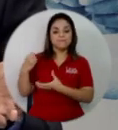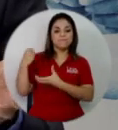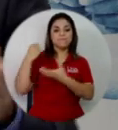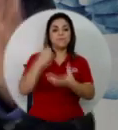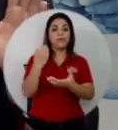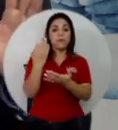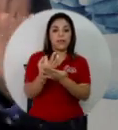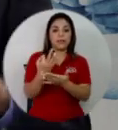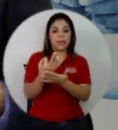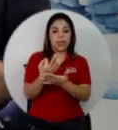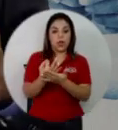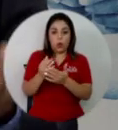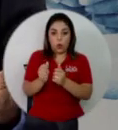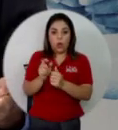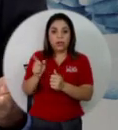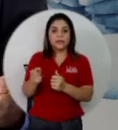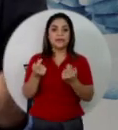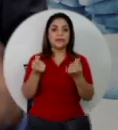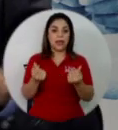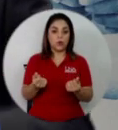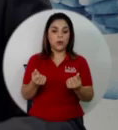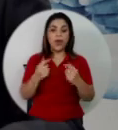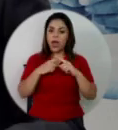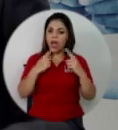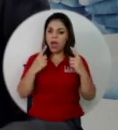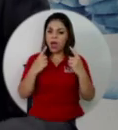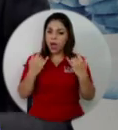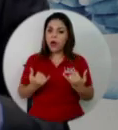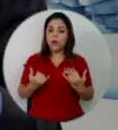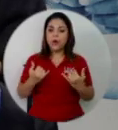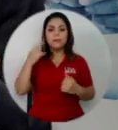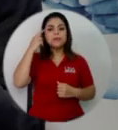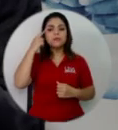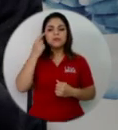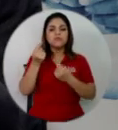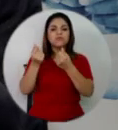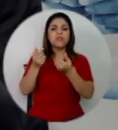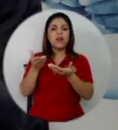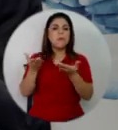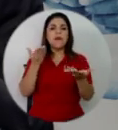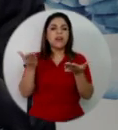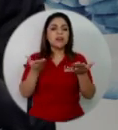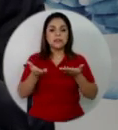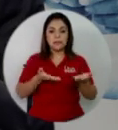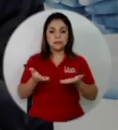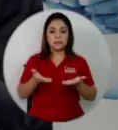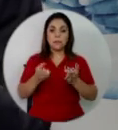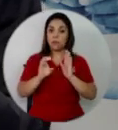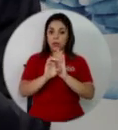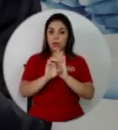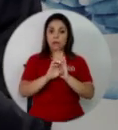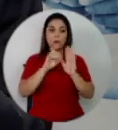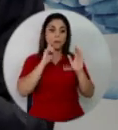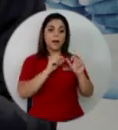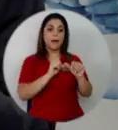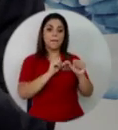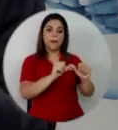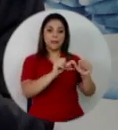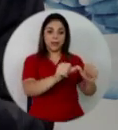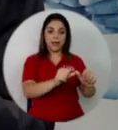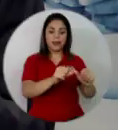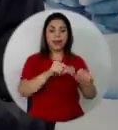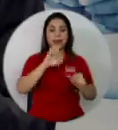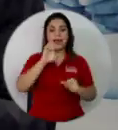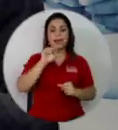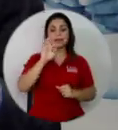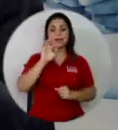esos recursos. Hoy en día, si quisiéramos ver para qué ha servido el fondo del sistema, sirve por ejemplo para mantener el Estado de la Nación, el Estado